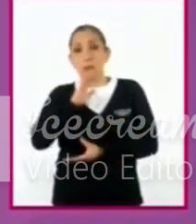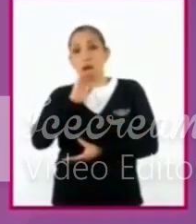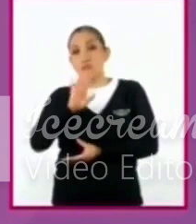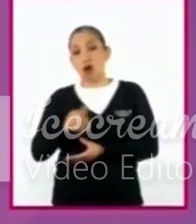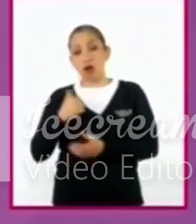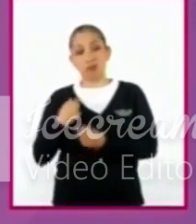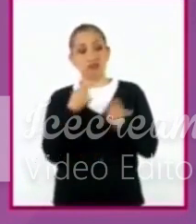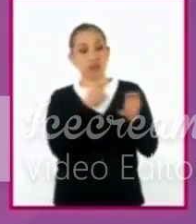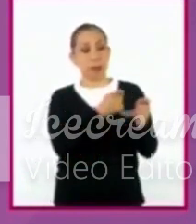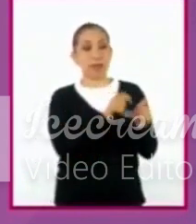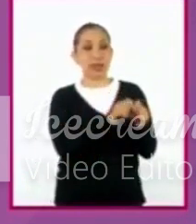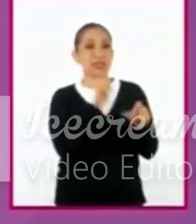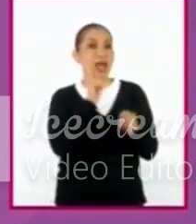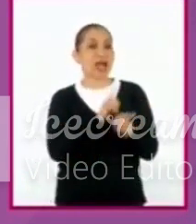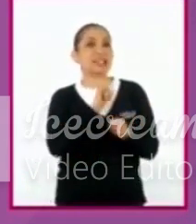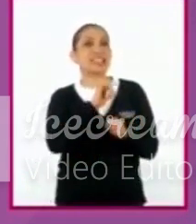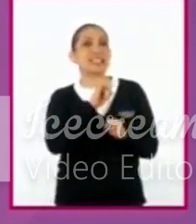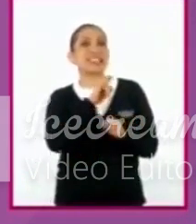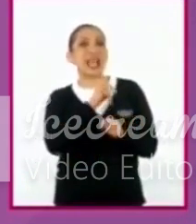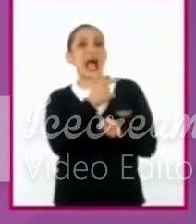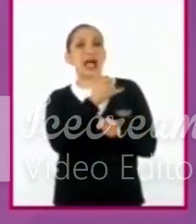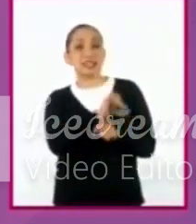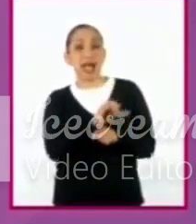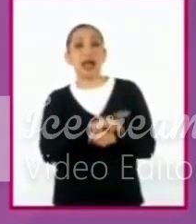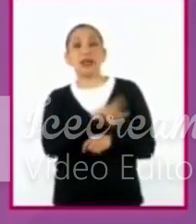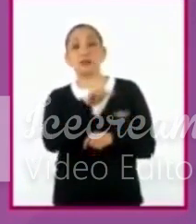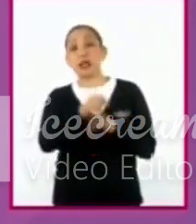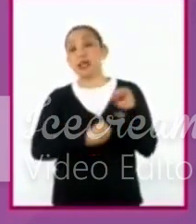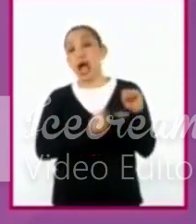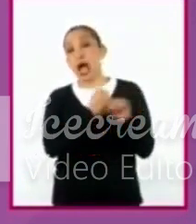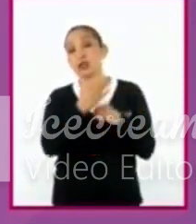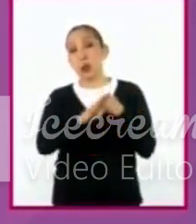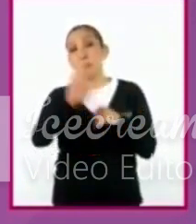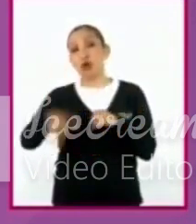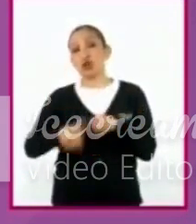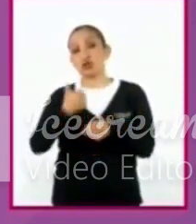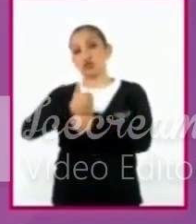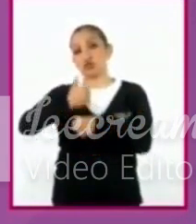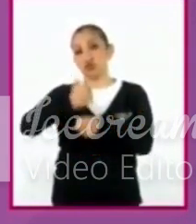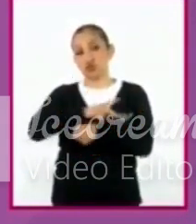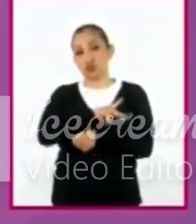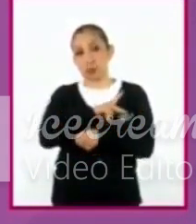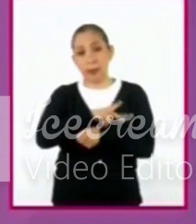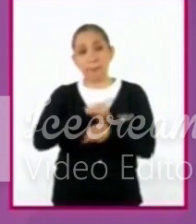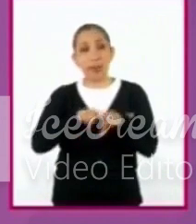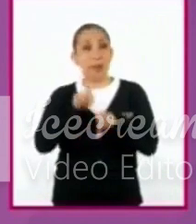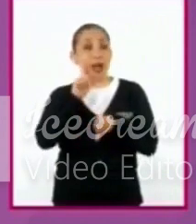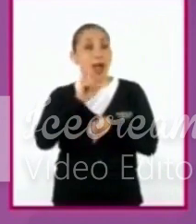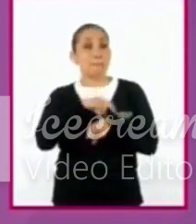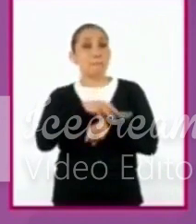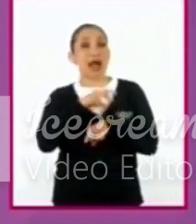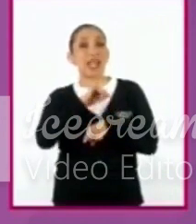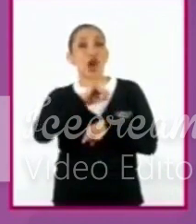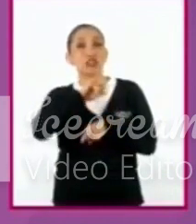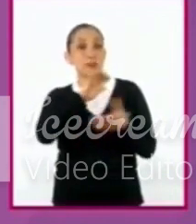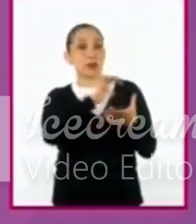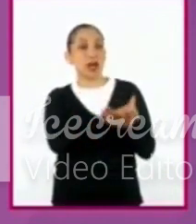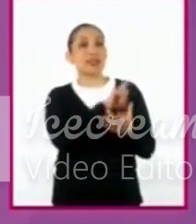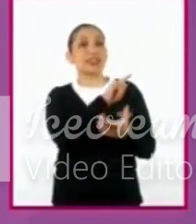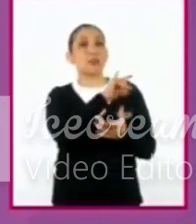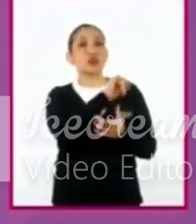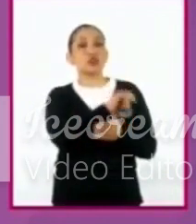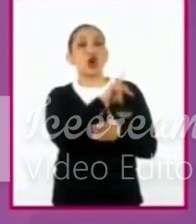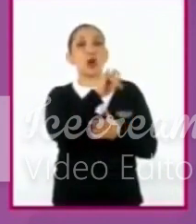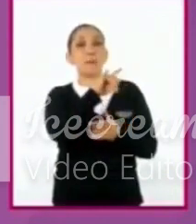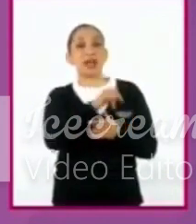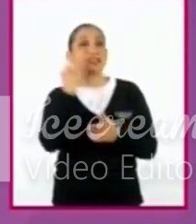quedó a cargo de mi tía Cecilia García. A los pocos años murieron mis abuelos. Mi hermana María Josefa casó con Tiburcio López